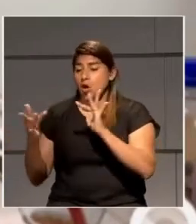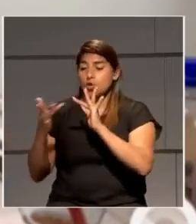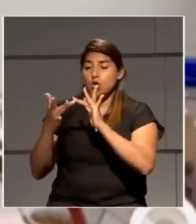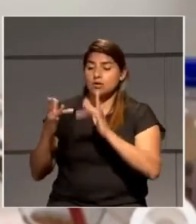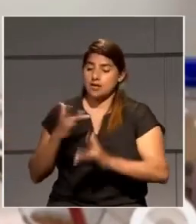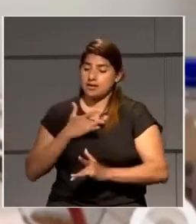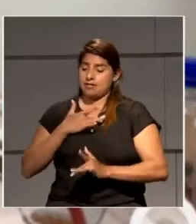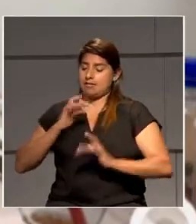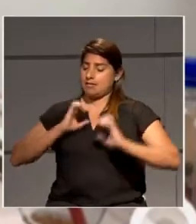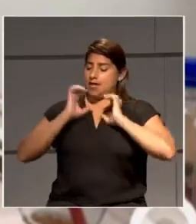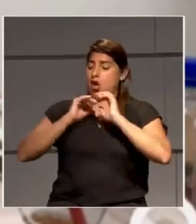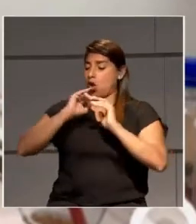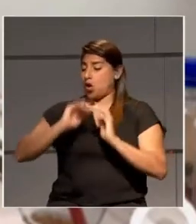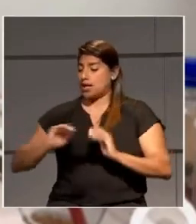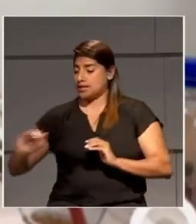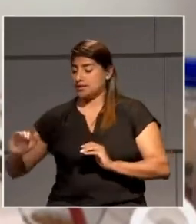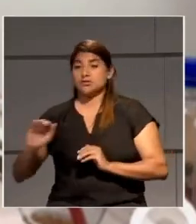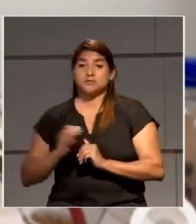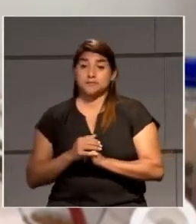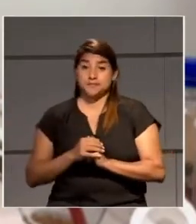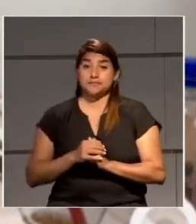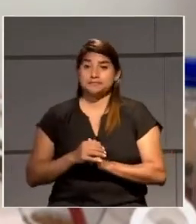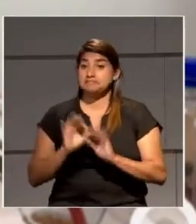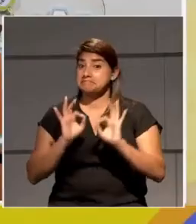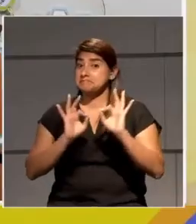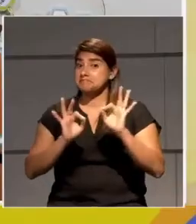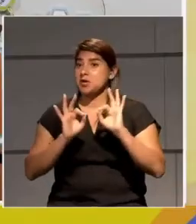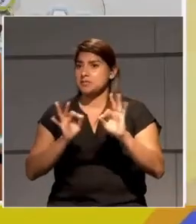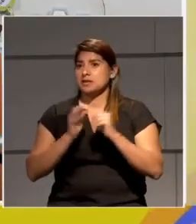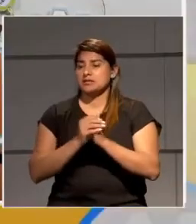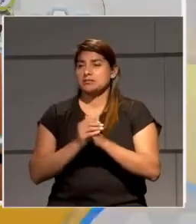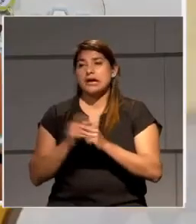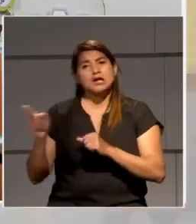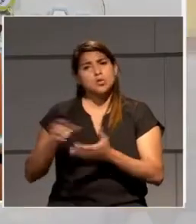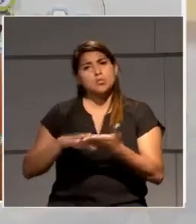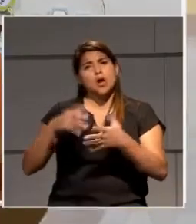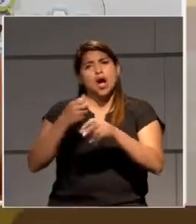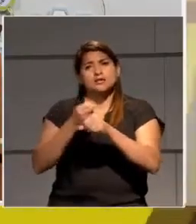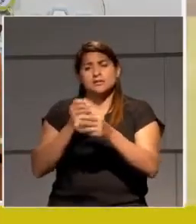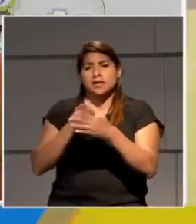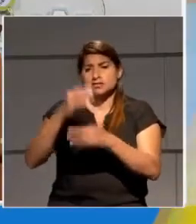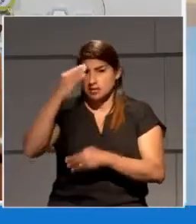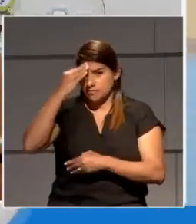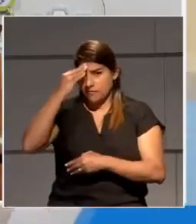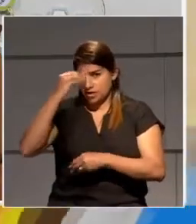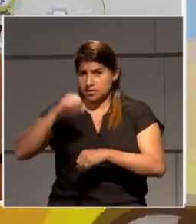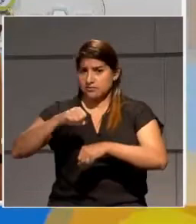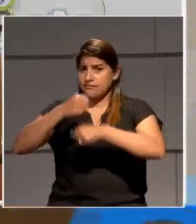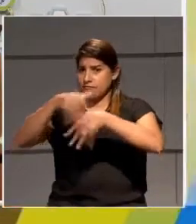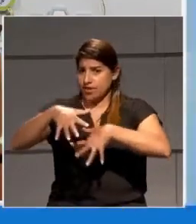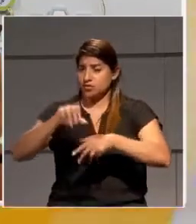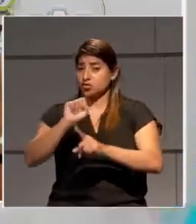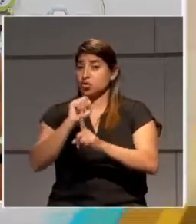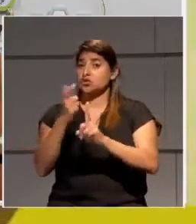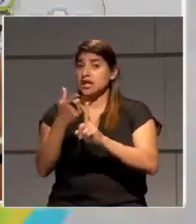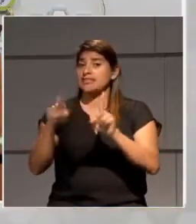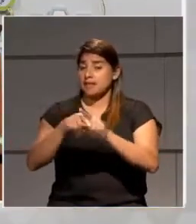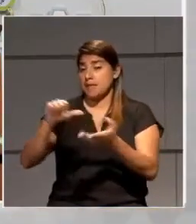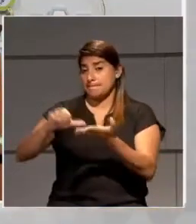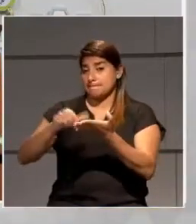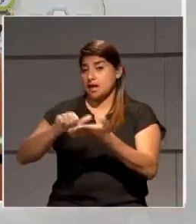conectar emocionalmente con las niñas y los niños. Muy bien, y esto lo pueden hacer a través de las redes sociales o en la página web, ¿verdad?